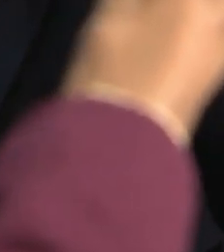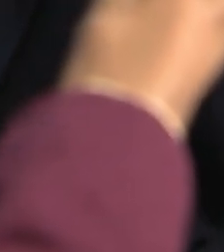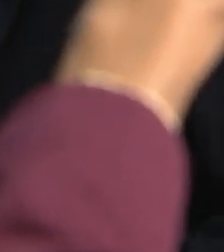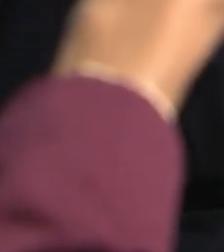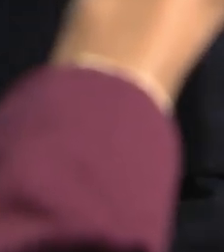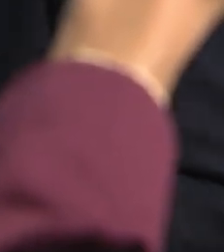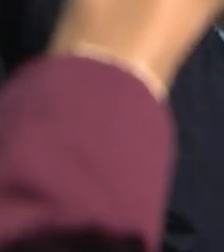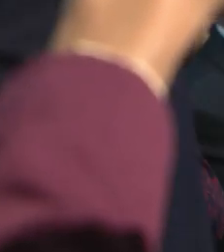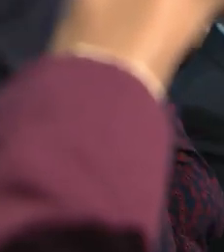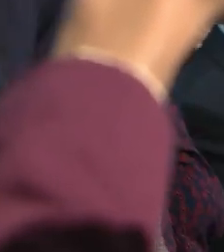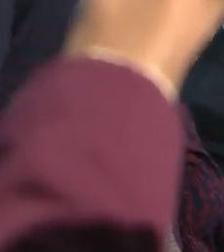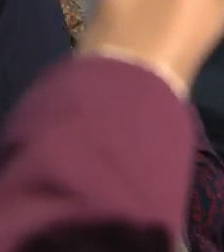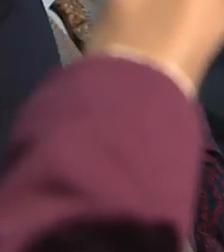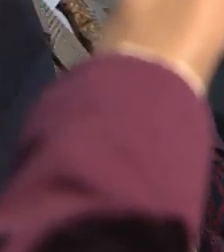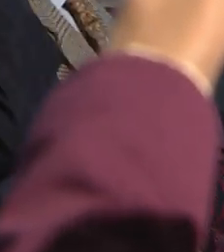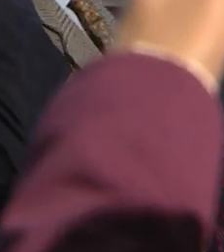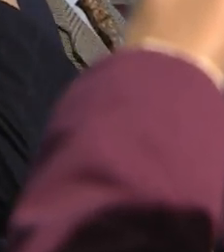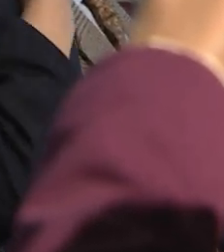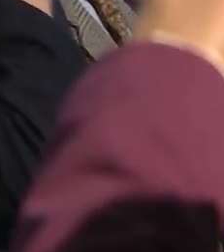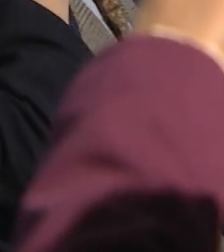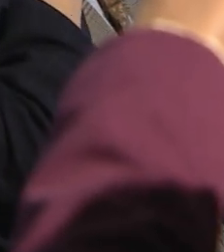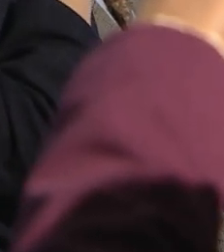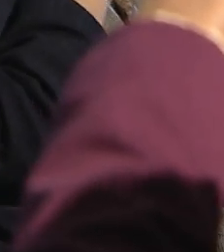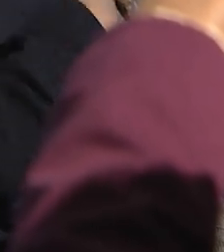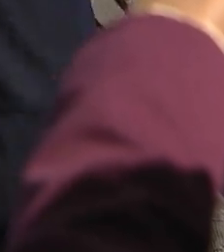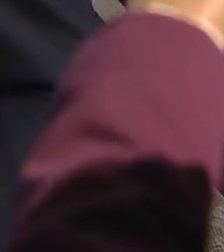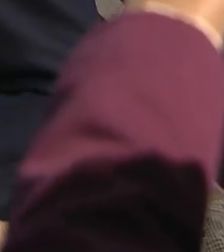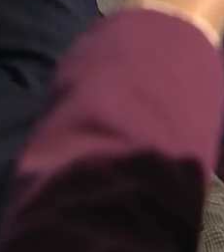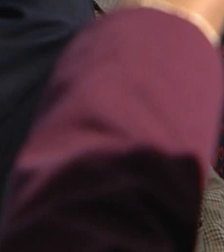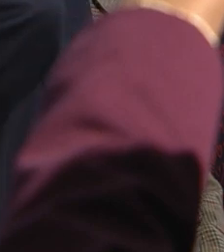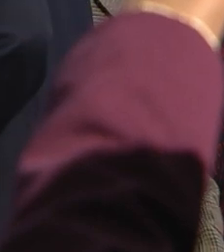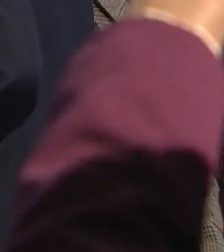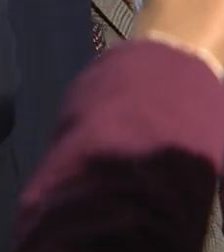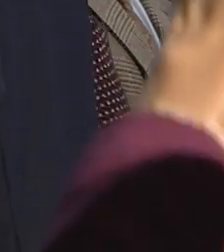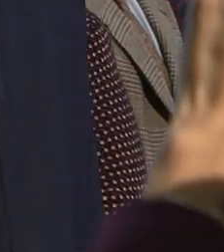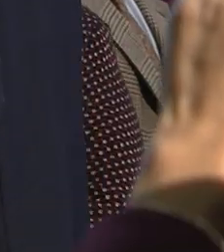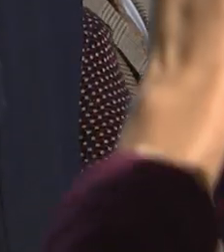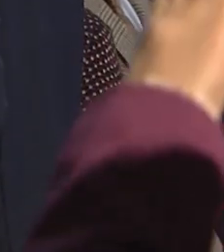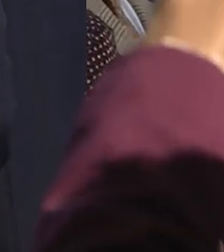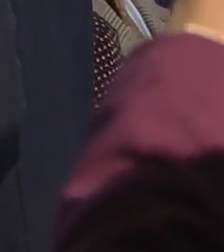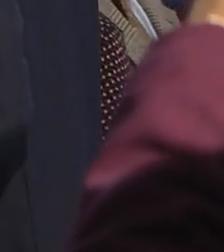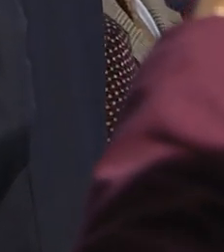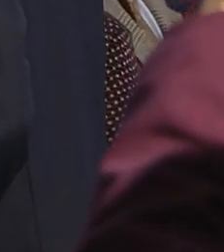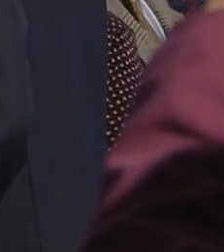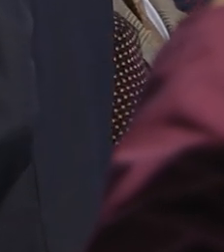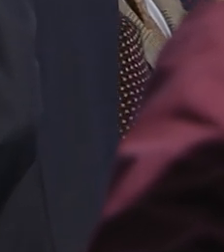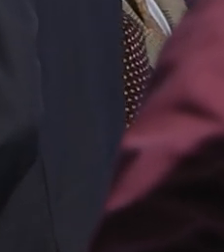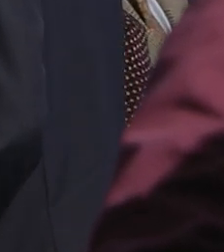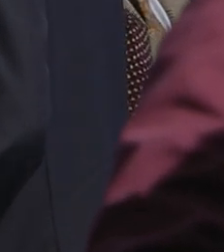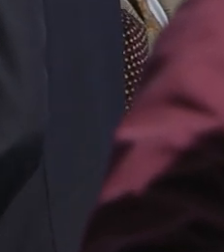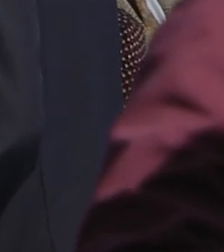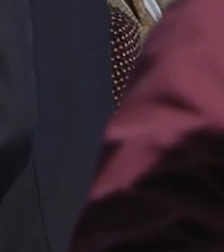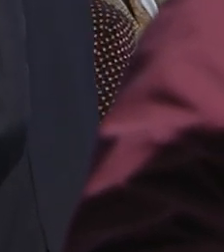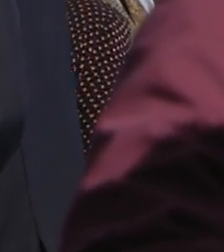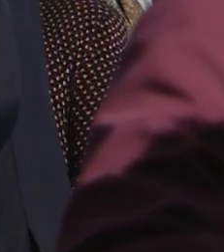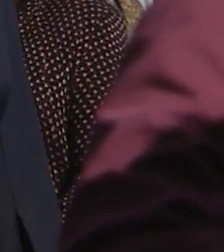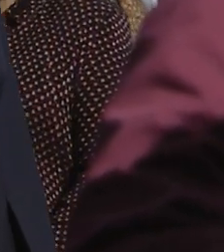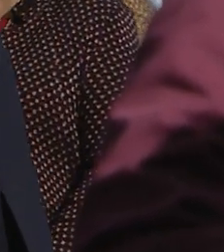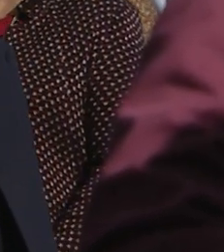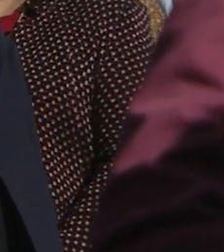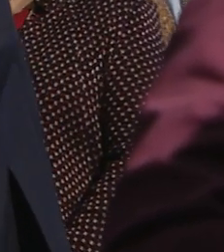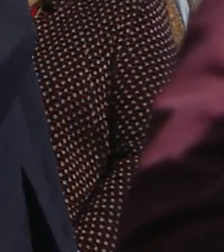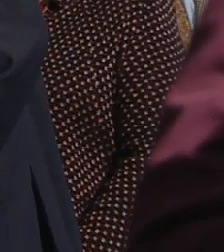está saludando a los invitados del presidio y les decía están solamente 13 personas en las sillas principales